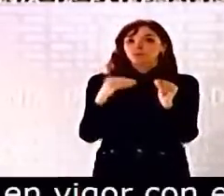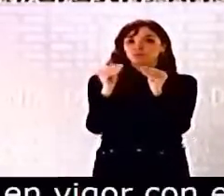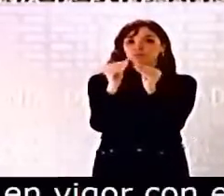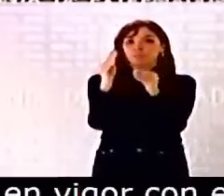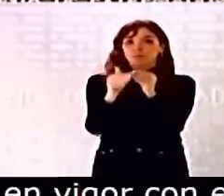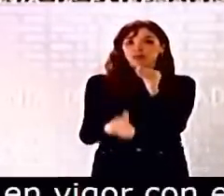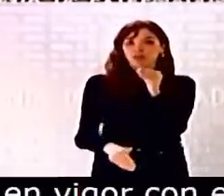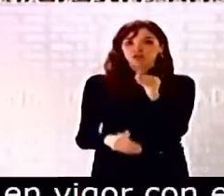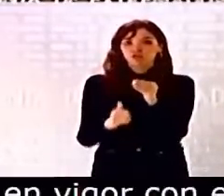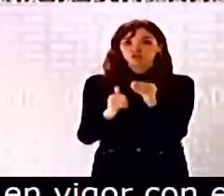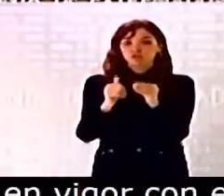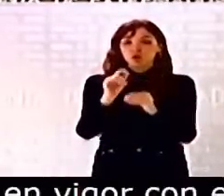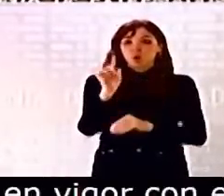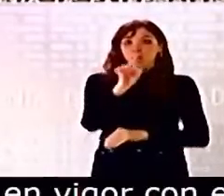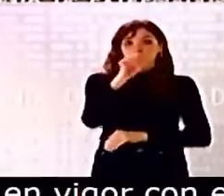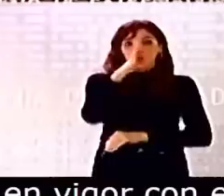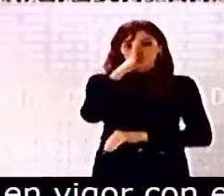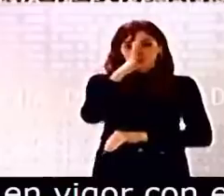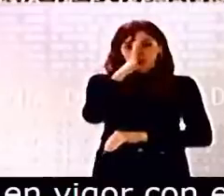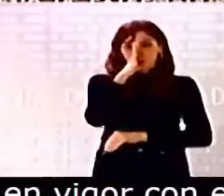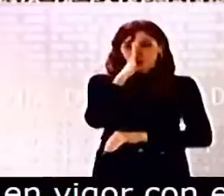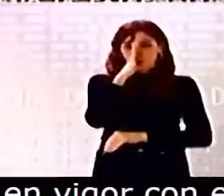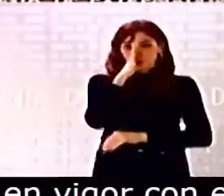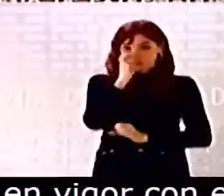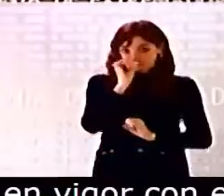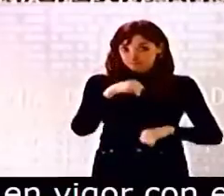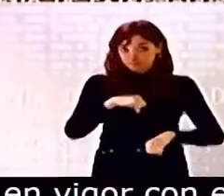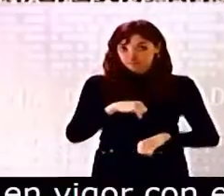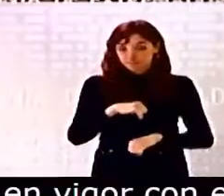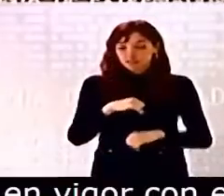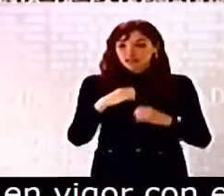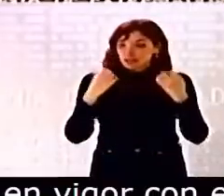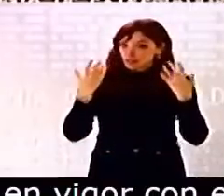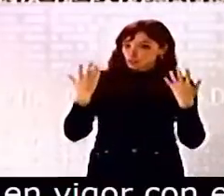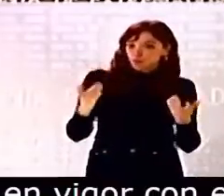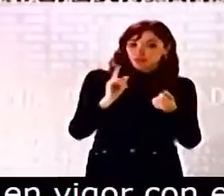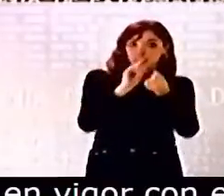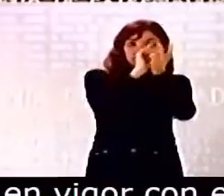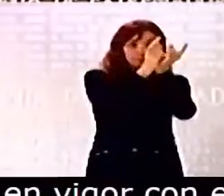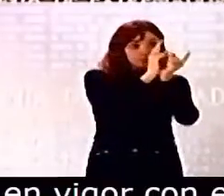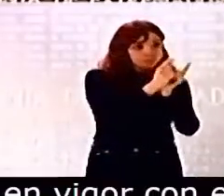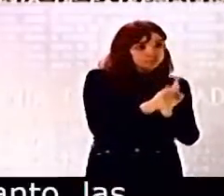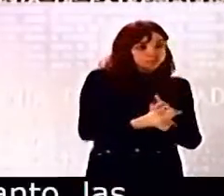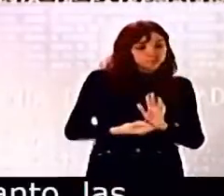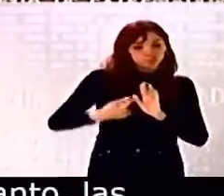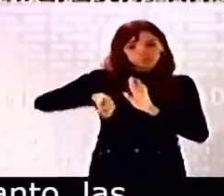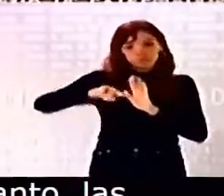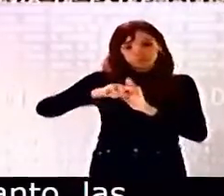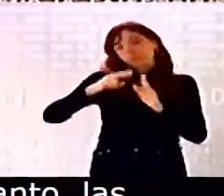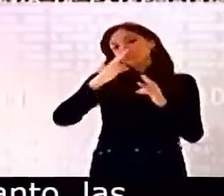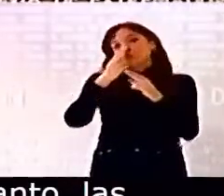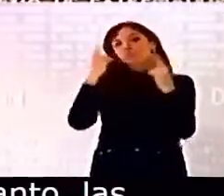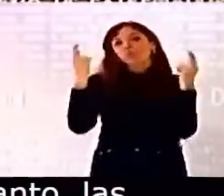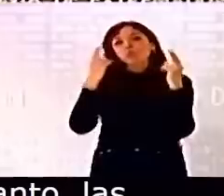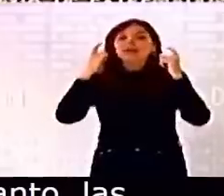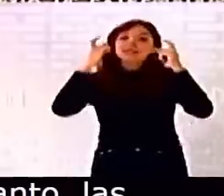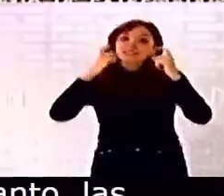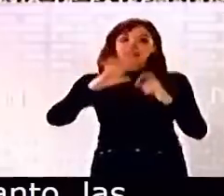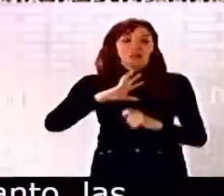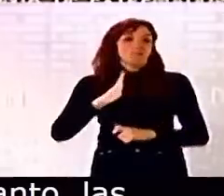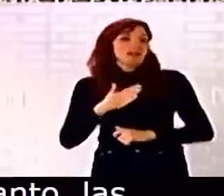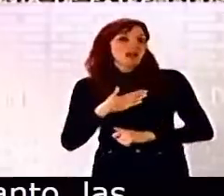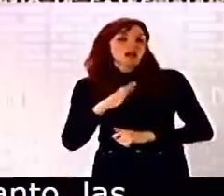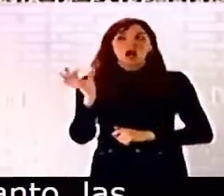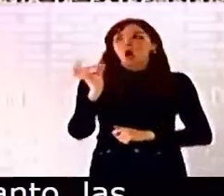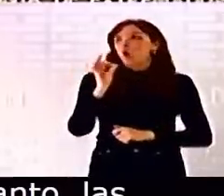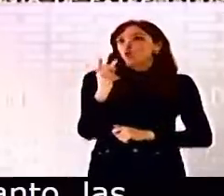plazos, el día 1 de febrero. ¿Vale? Por lo tanto, las modificaciones serán publicadas, presumiblemente vamos a intentar que sea mañana, si no mañana será